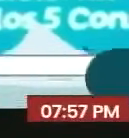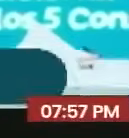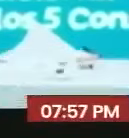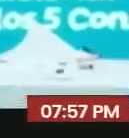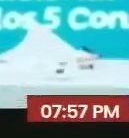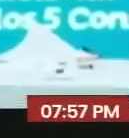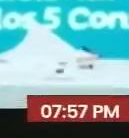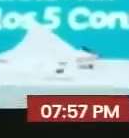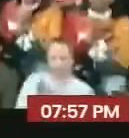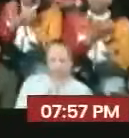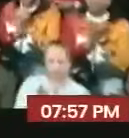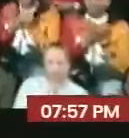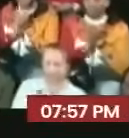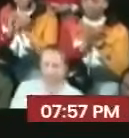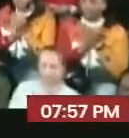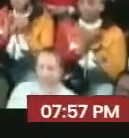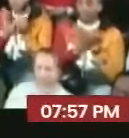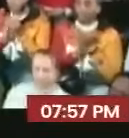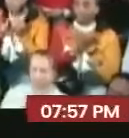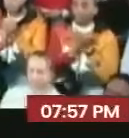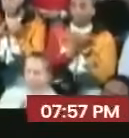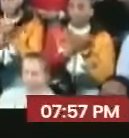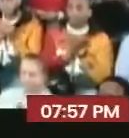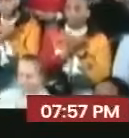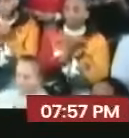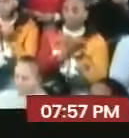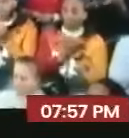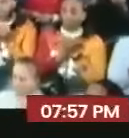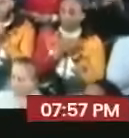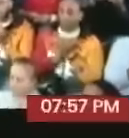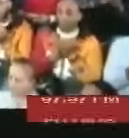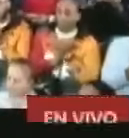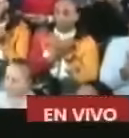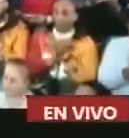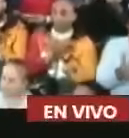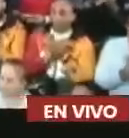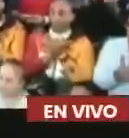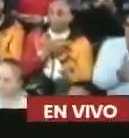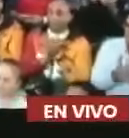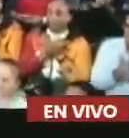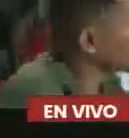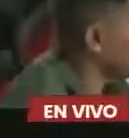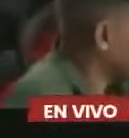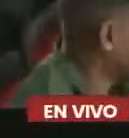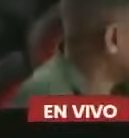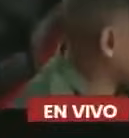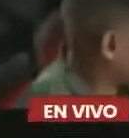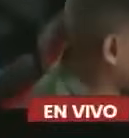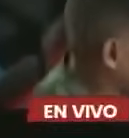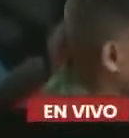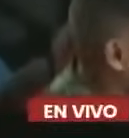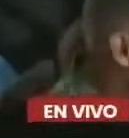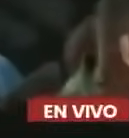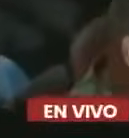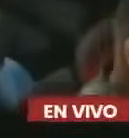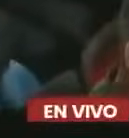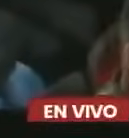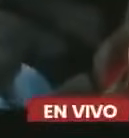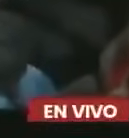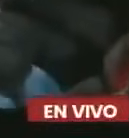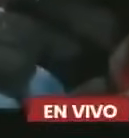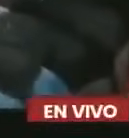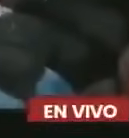soberanía, con empoderamiento popular. La nueva época en Venezuela no será salto al vacío de la ultraderecha.